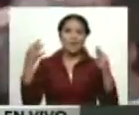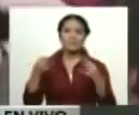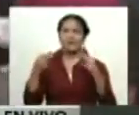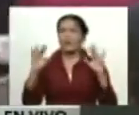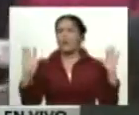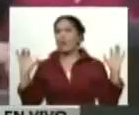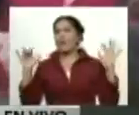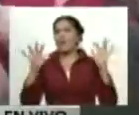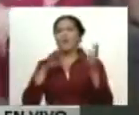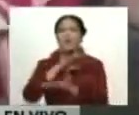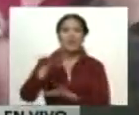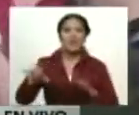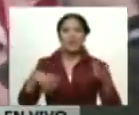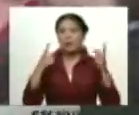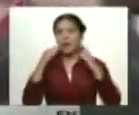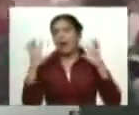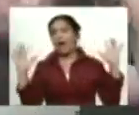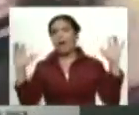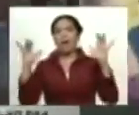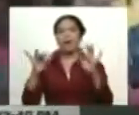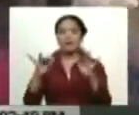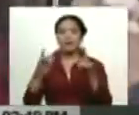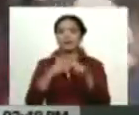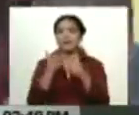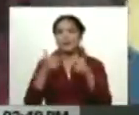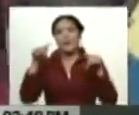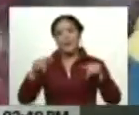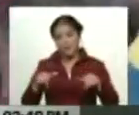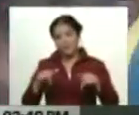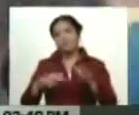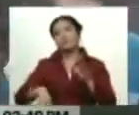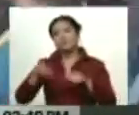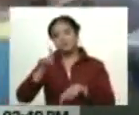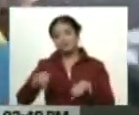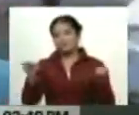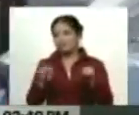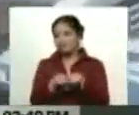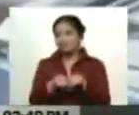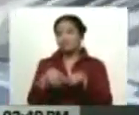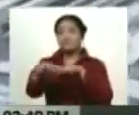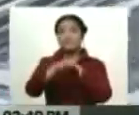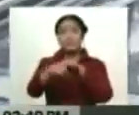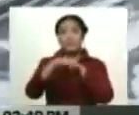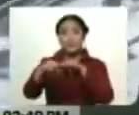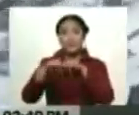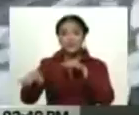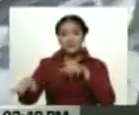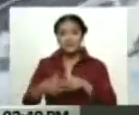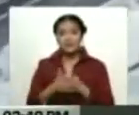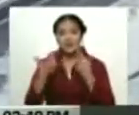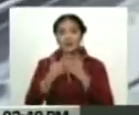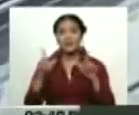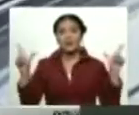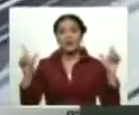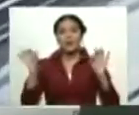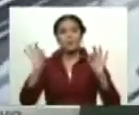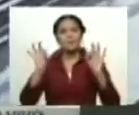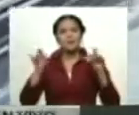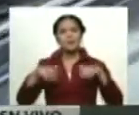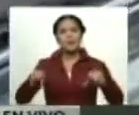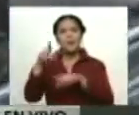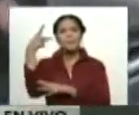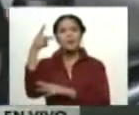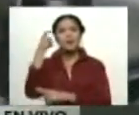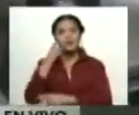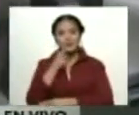revolucionario en el sitio donde se encuentra y no ha sido la excepción acá en el municipio Libertador, específicamente en la